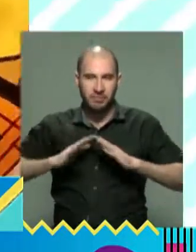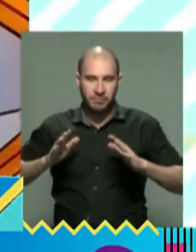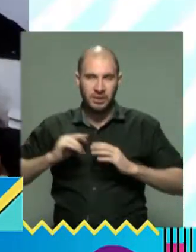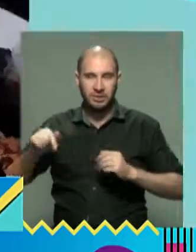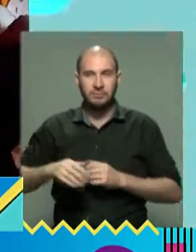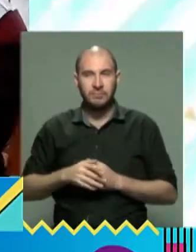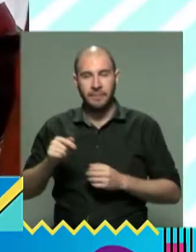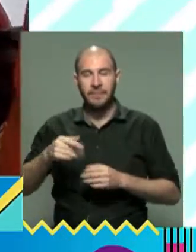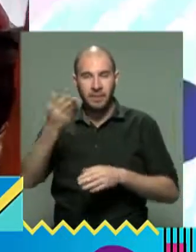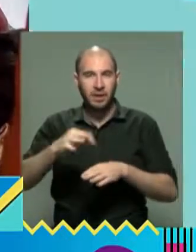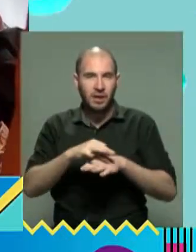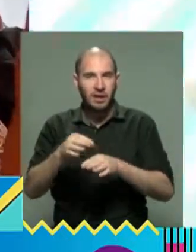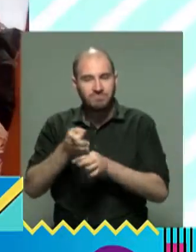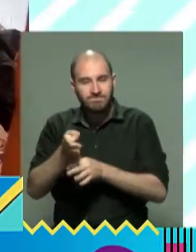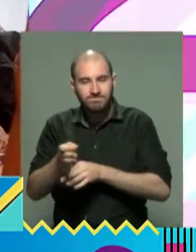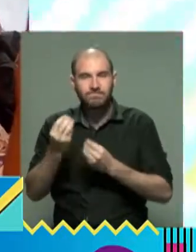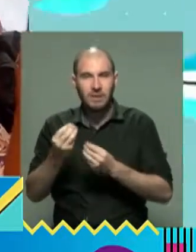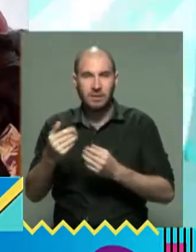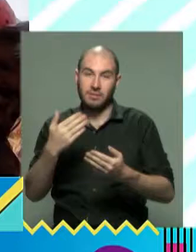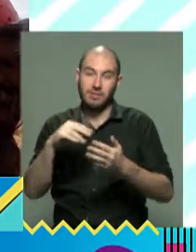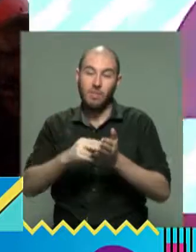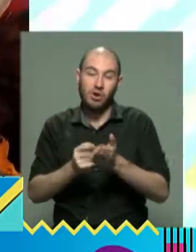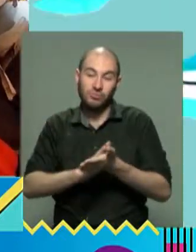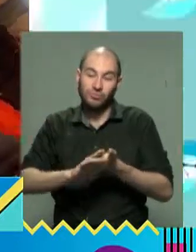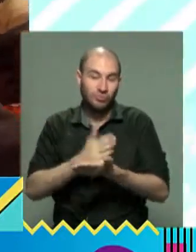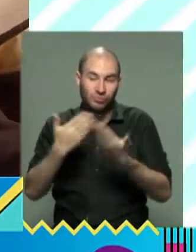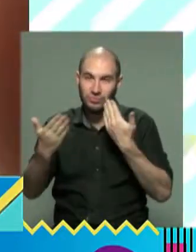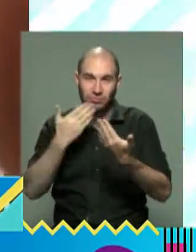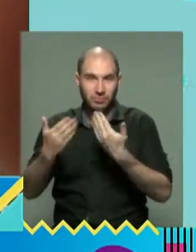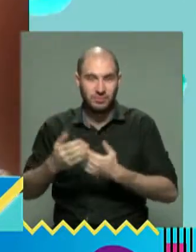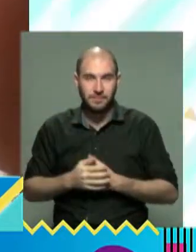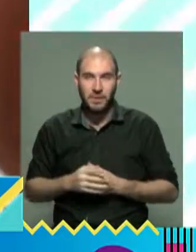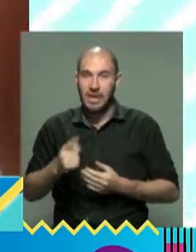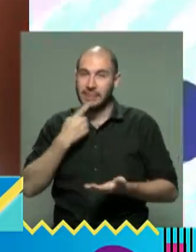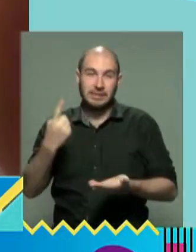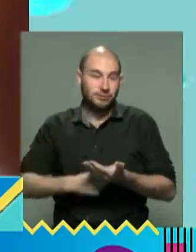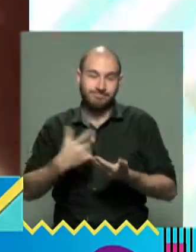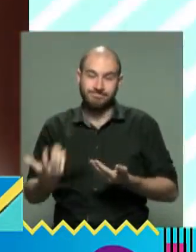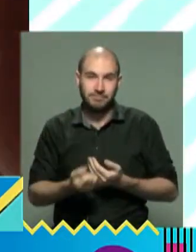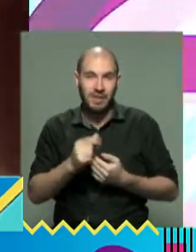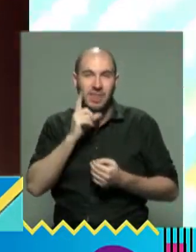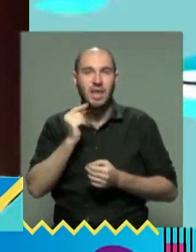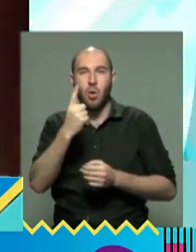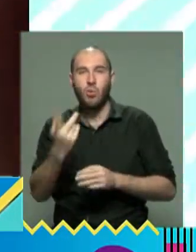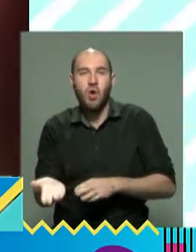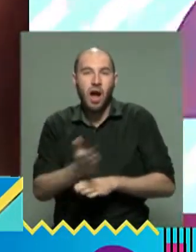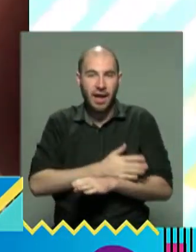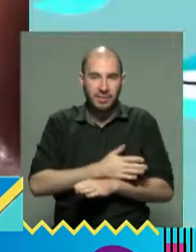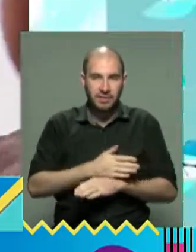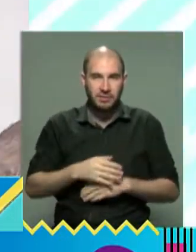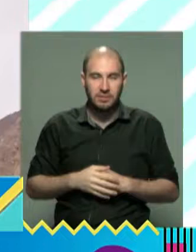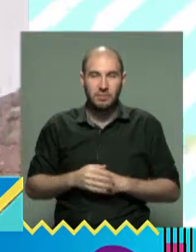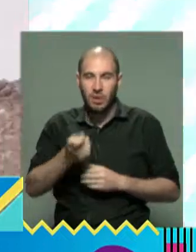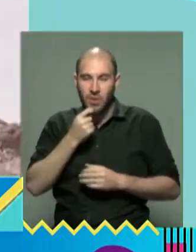se prepara el guía justamente para eso, para lidiar con ese tipo de situaciones. De tomar las decisiones tal vez el día anterior, de